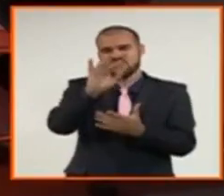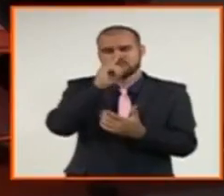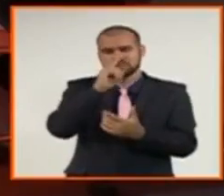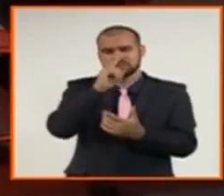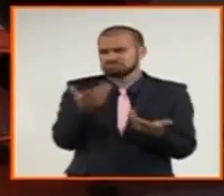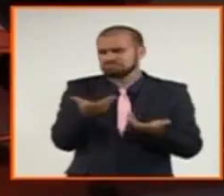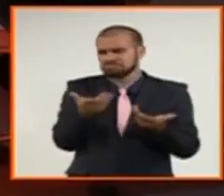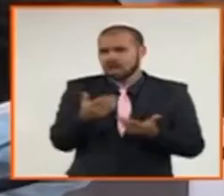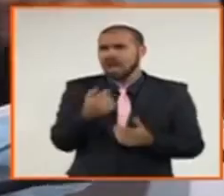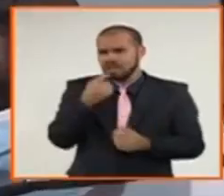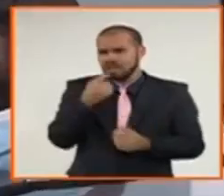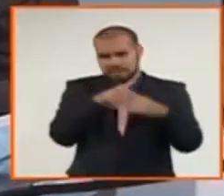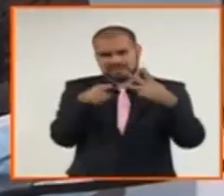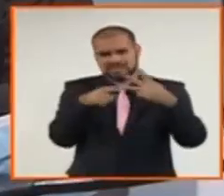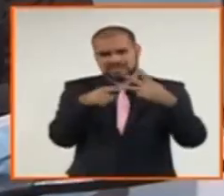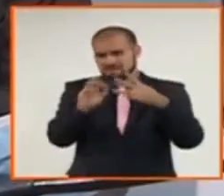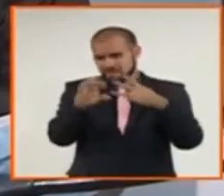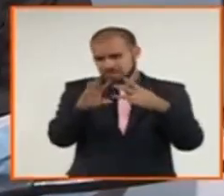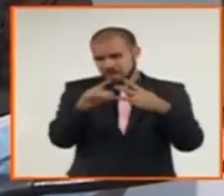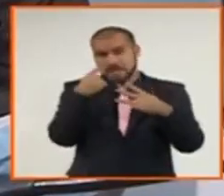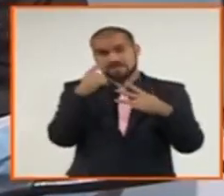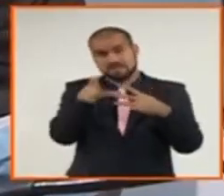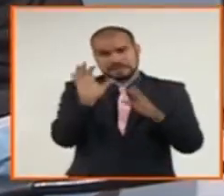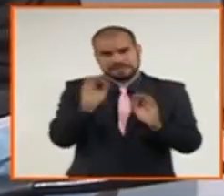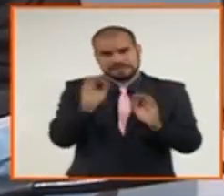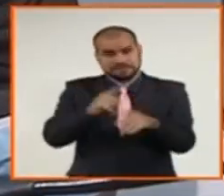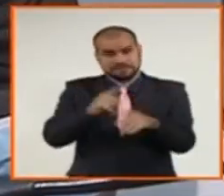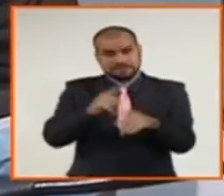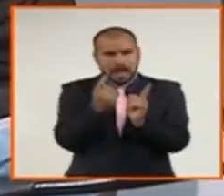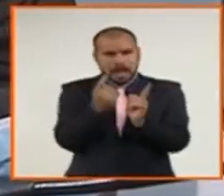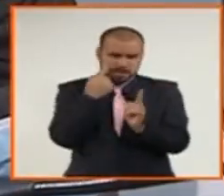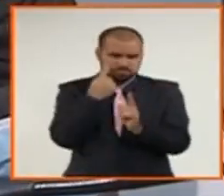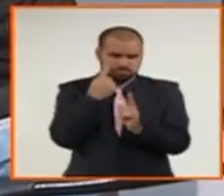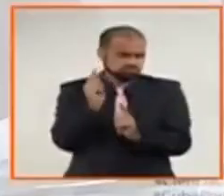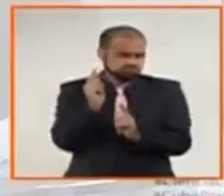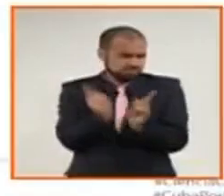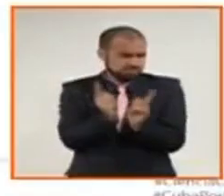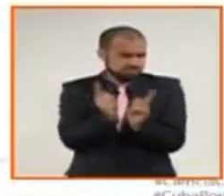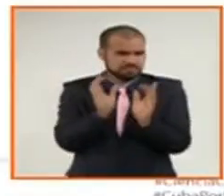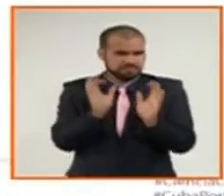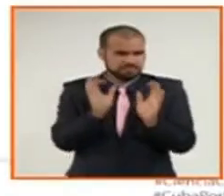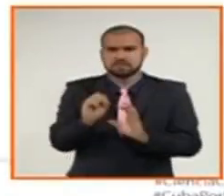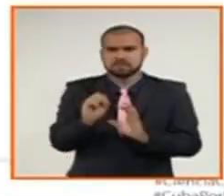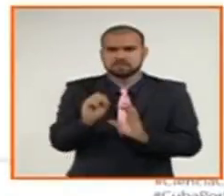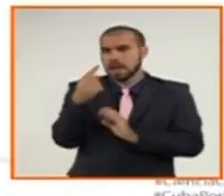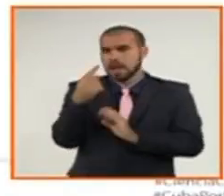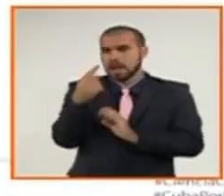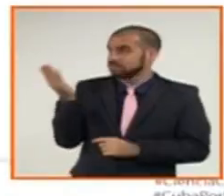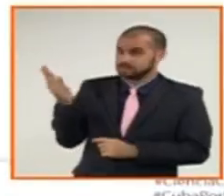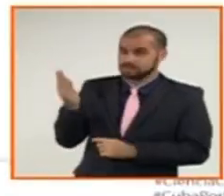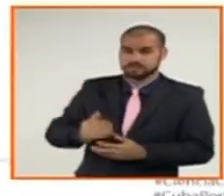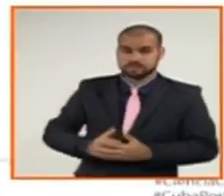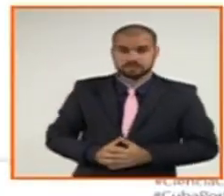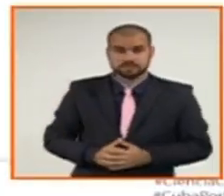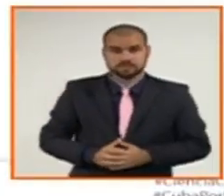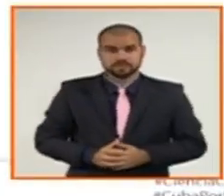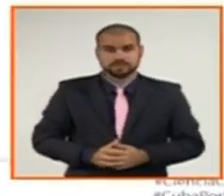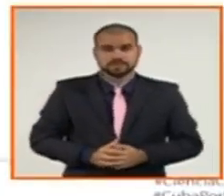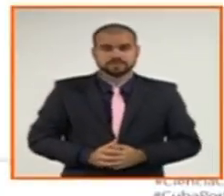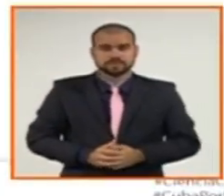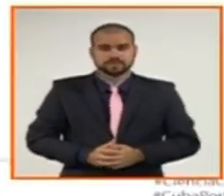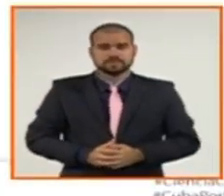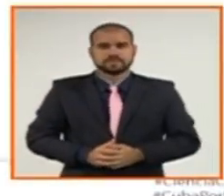cuesta trabajo con el tiempo siempre al final, pero si me las pudieran poner las dos diapositivas que tienen un mensaje importante. Uh-huh.